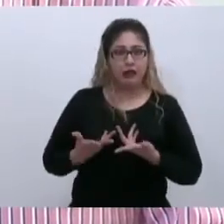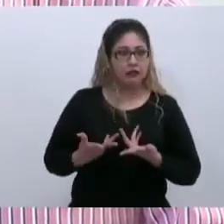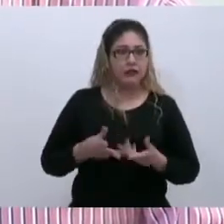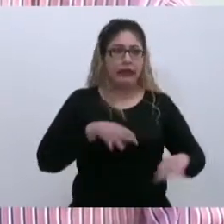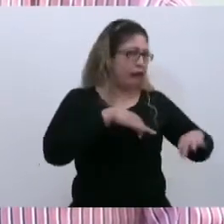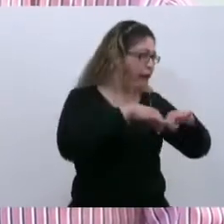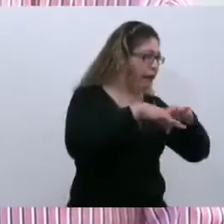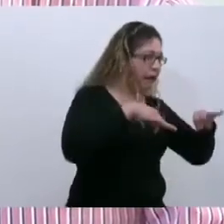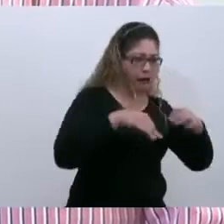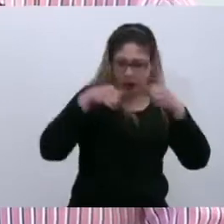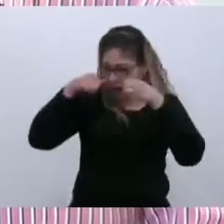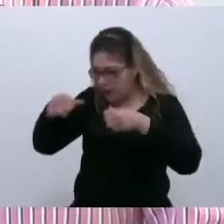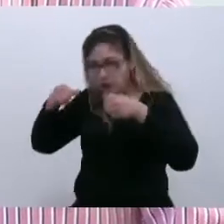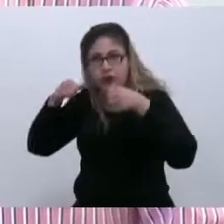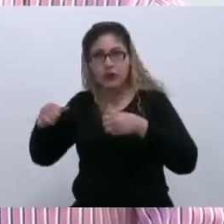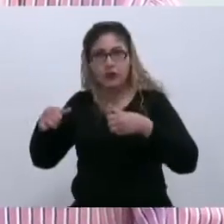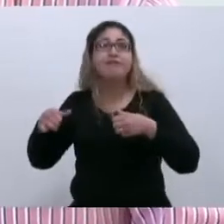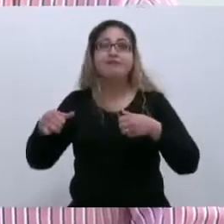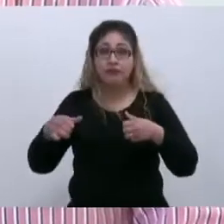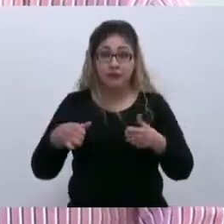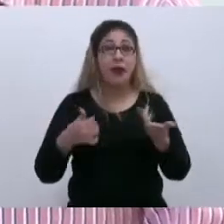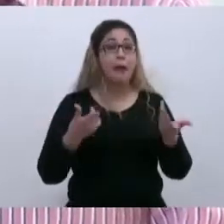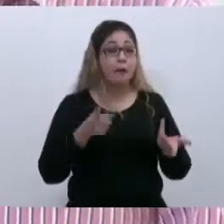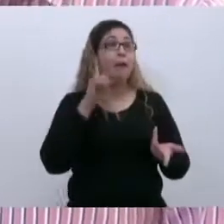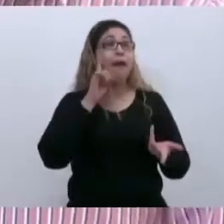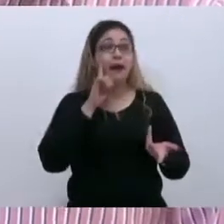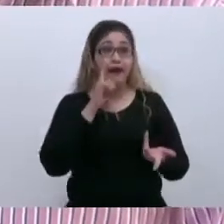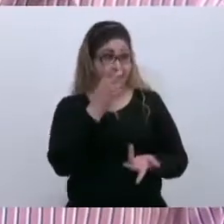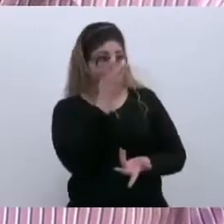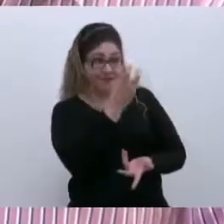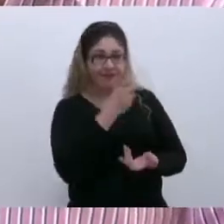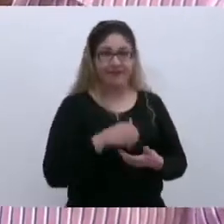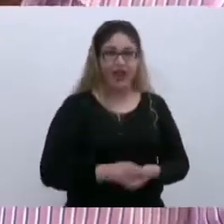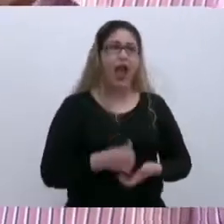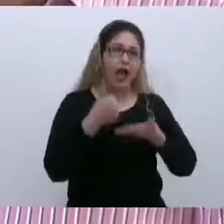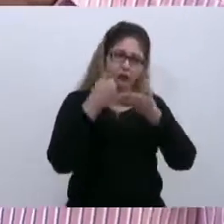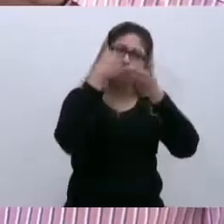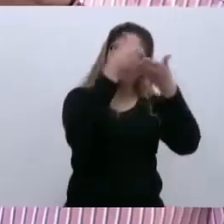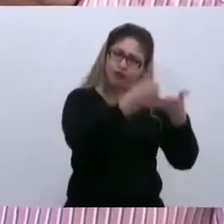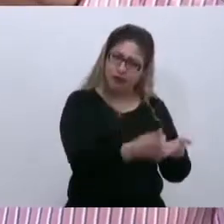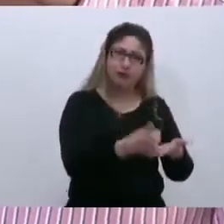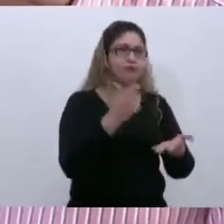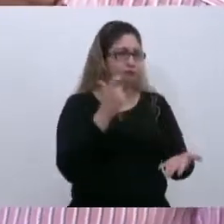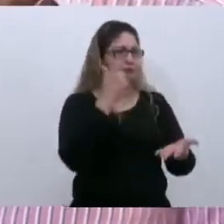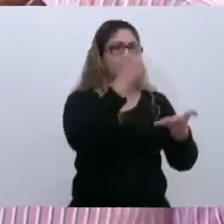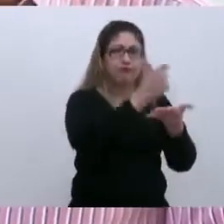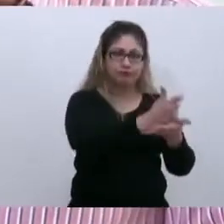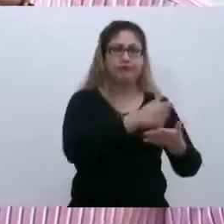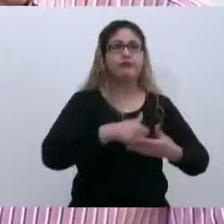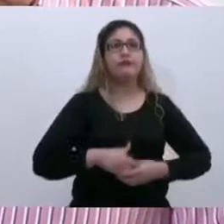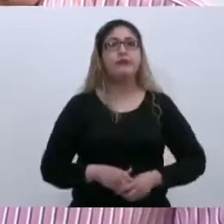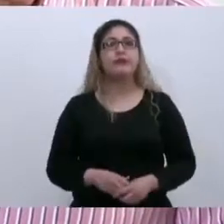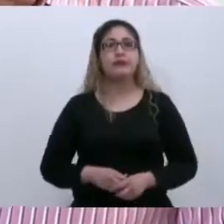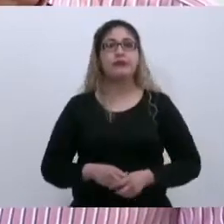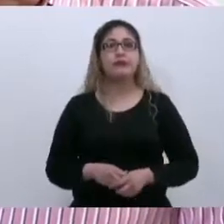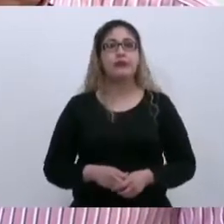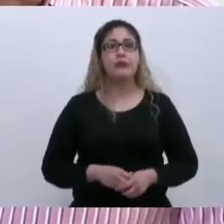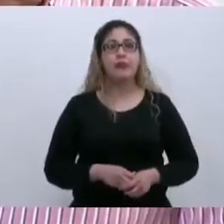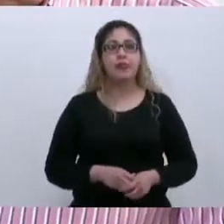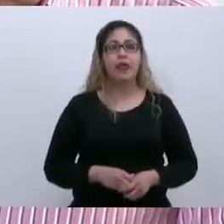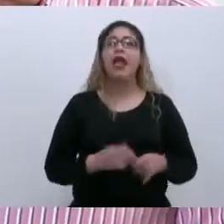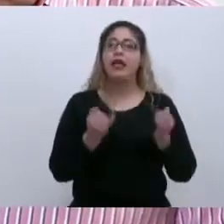este apoyo. Vamos a seguir ayudando, apoyando a los productores del